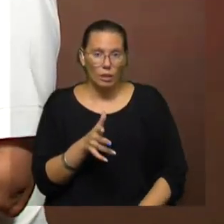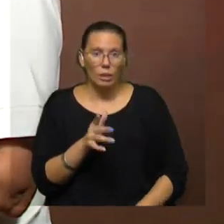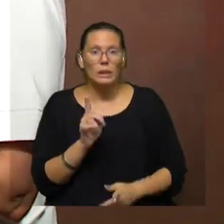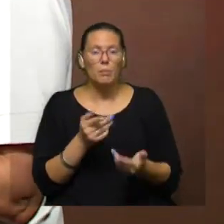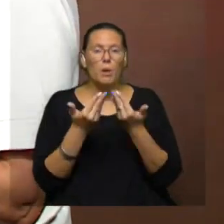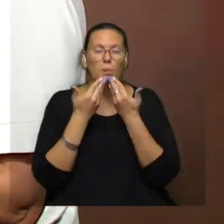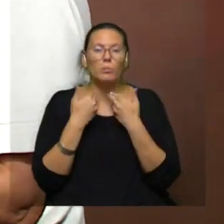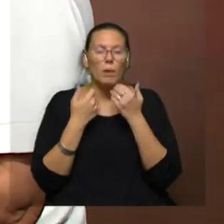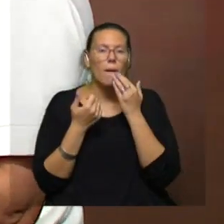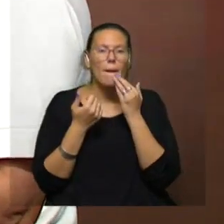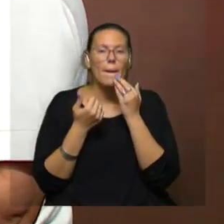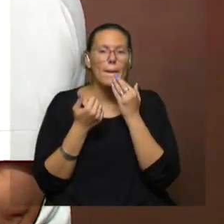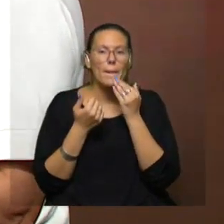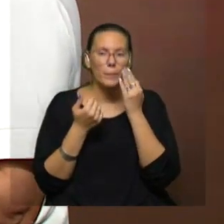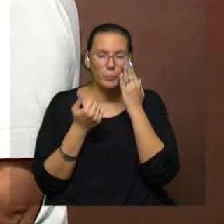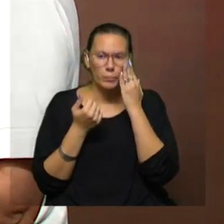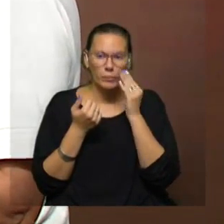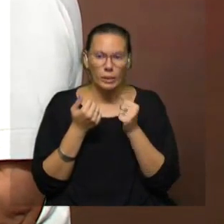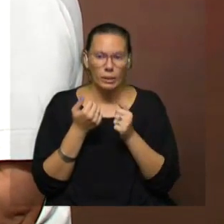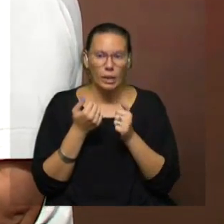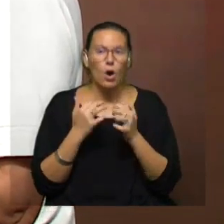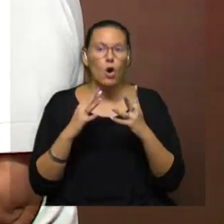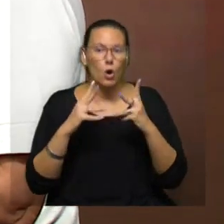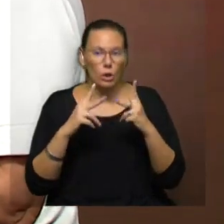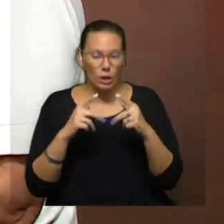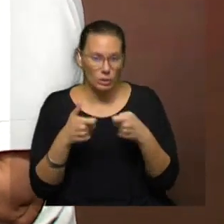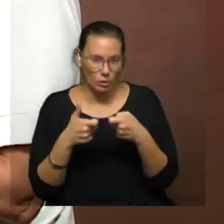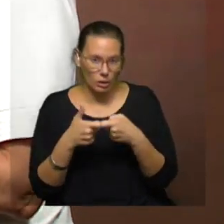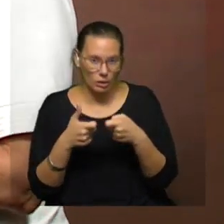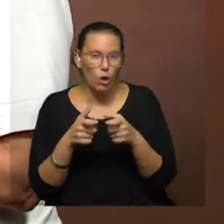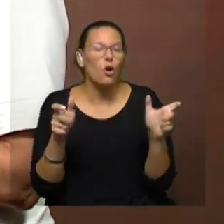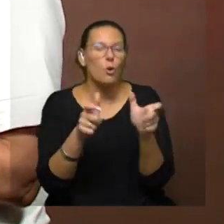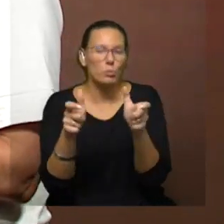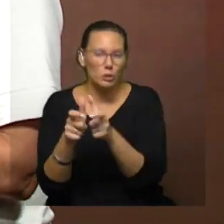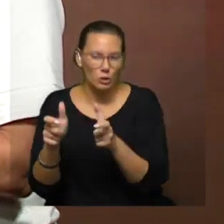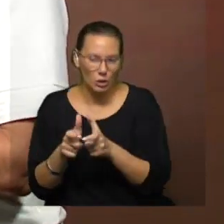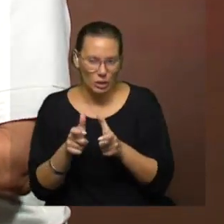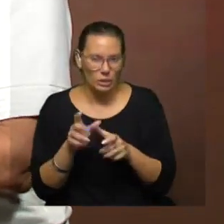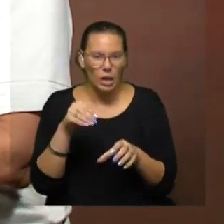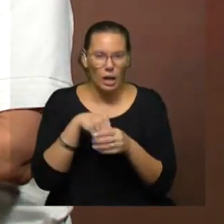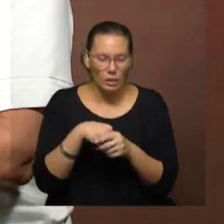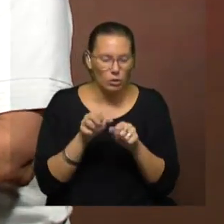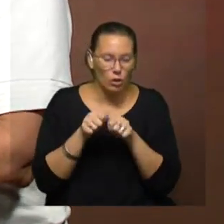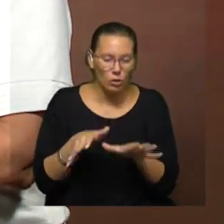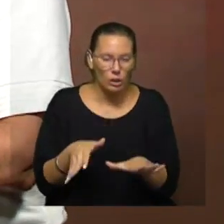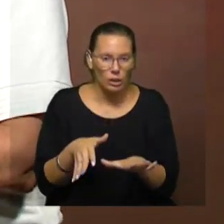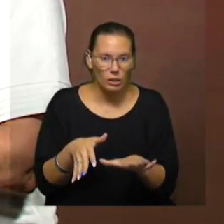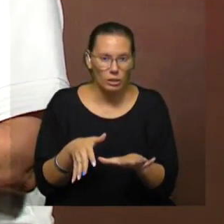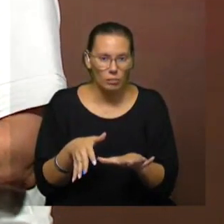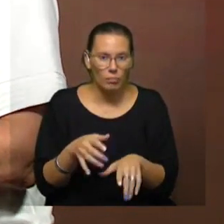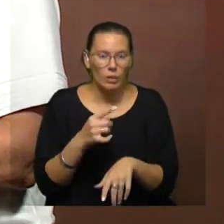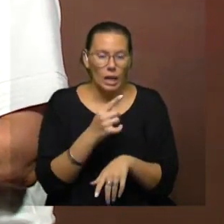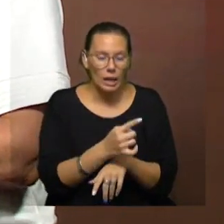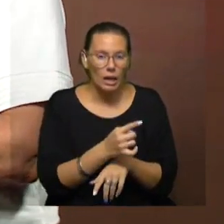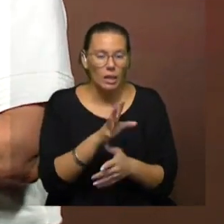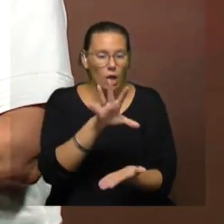preguntaba por cantidad de organizaciones, o en este caso de comisiones que integran la red de sitios. O sea, cada